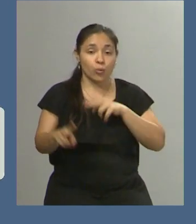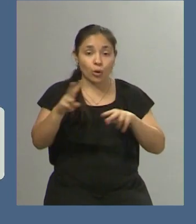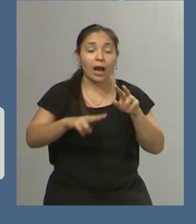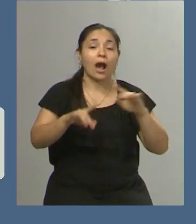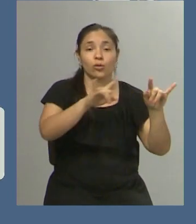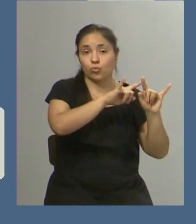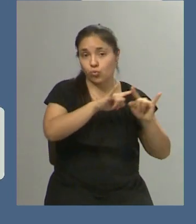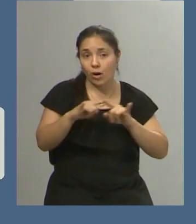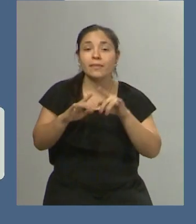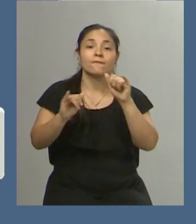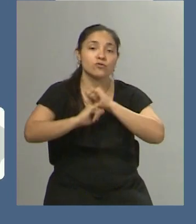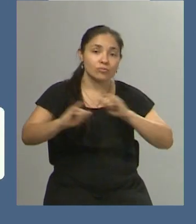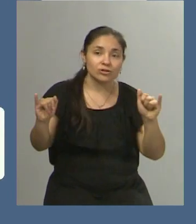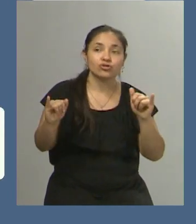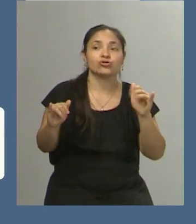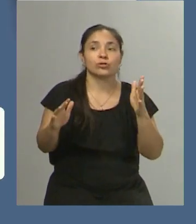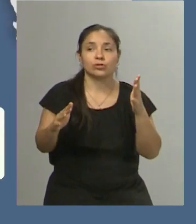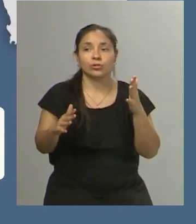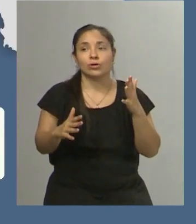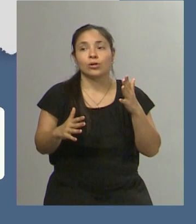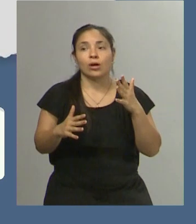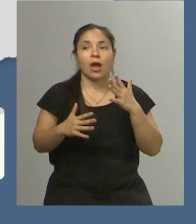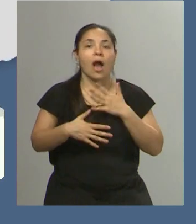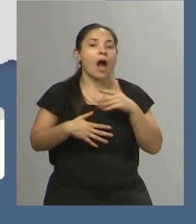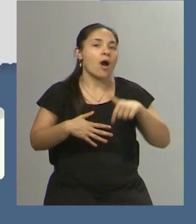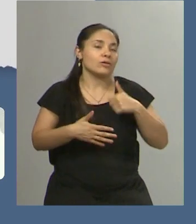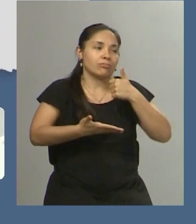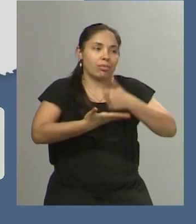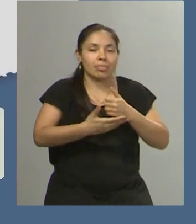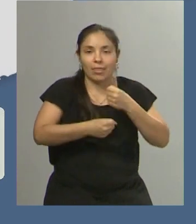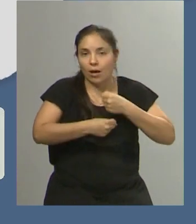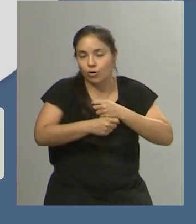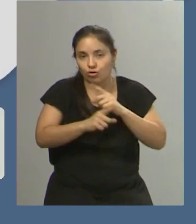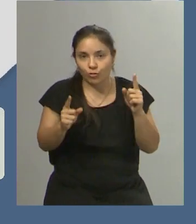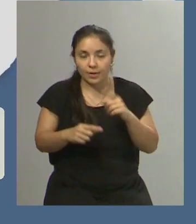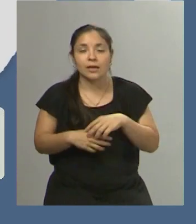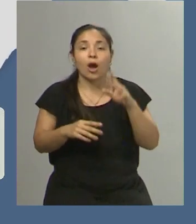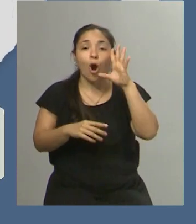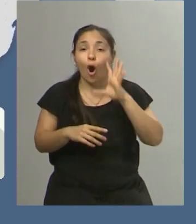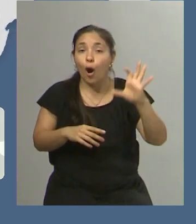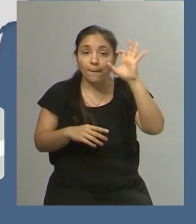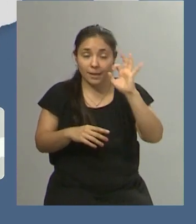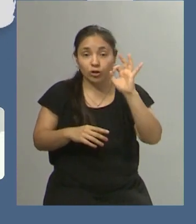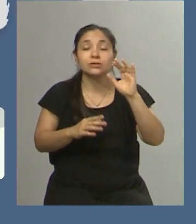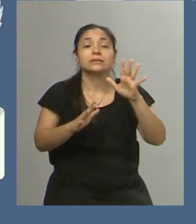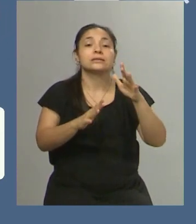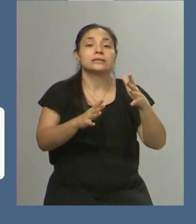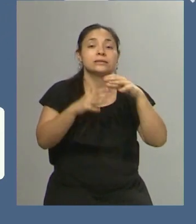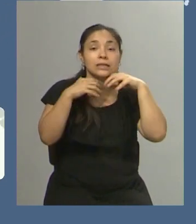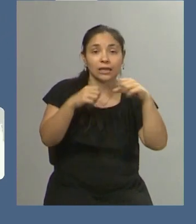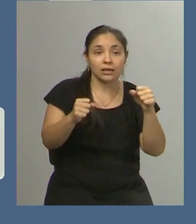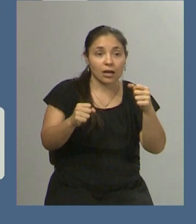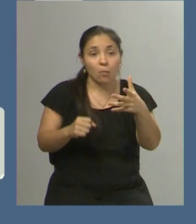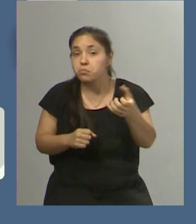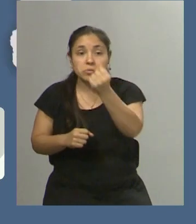que es donde uno busca información, yo no estoy en este momento en la acción y demás, la opinión de la Secretaría, y no la he